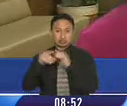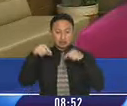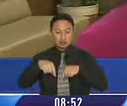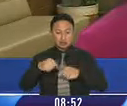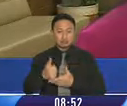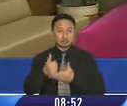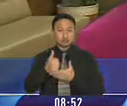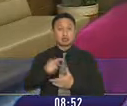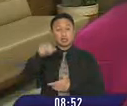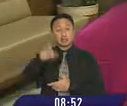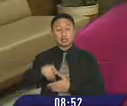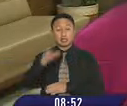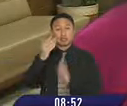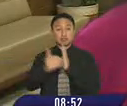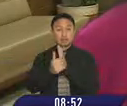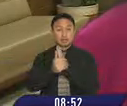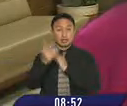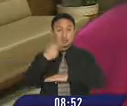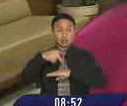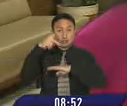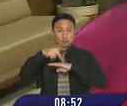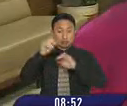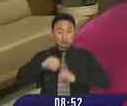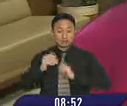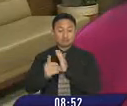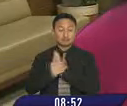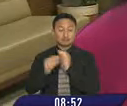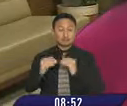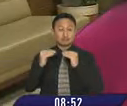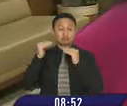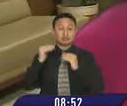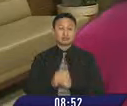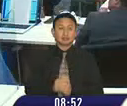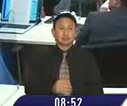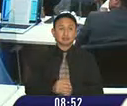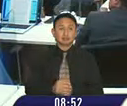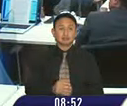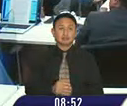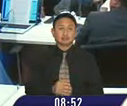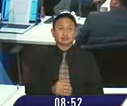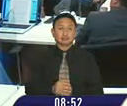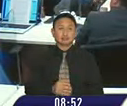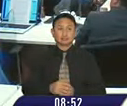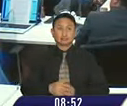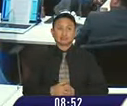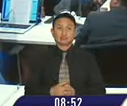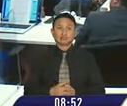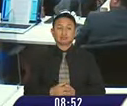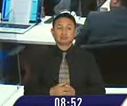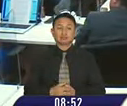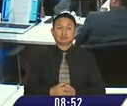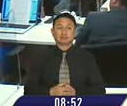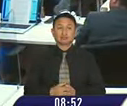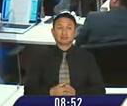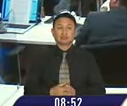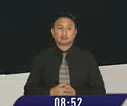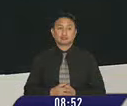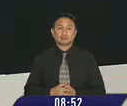es profesionalización, meritocracia, capacitación y mejor servicio al cliente. Informó Valeria